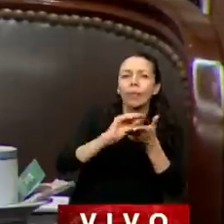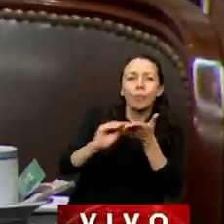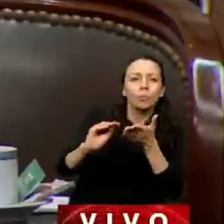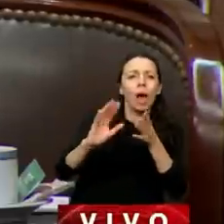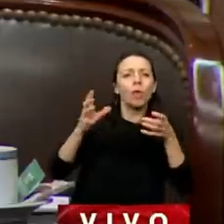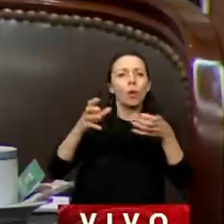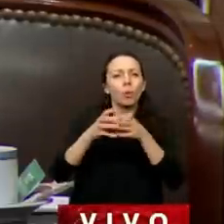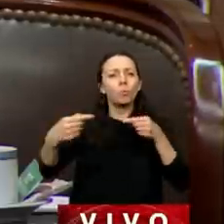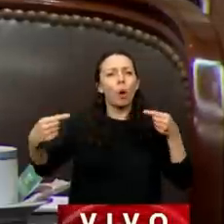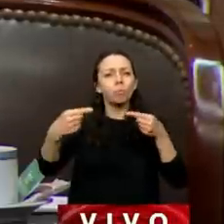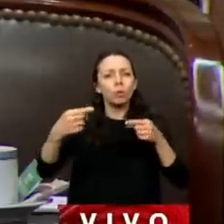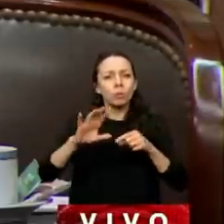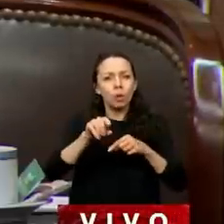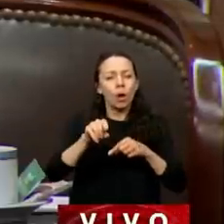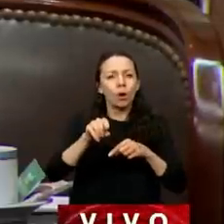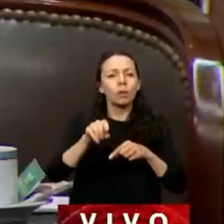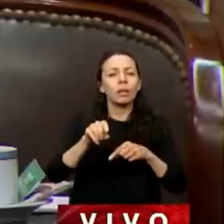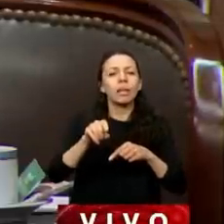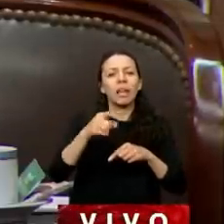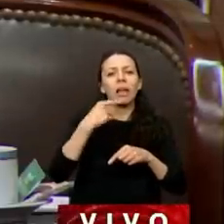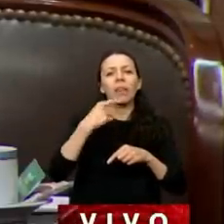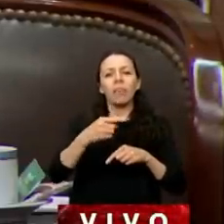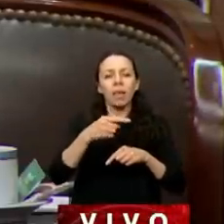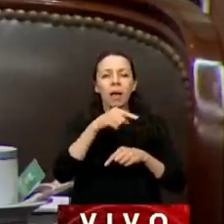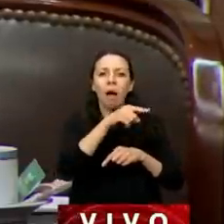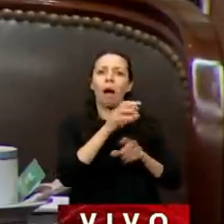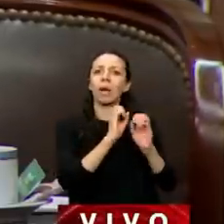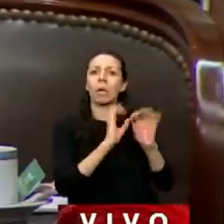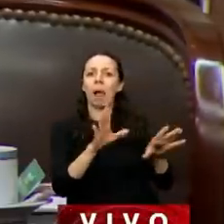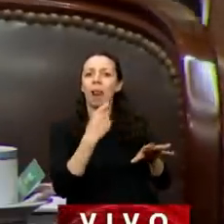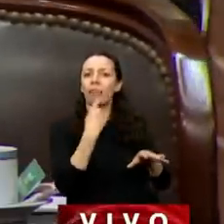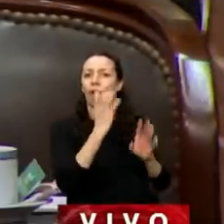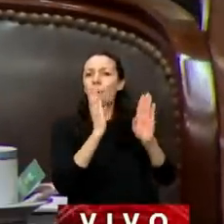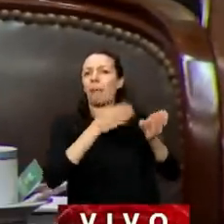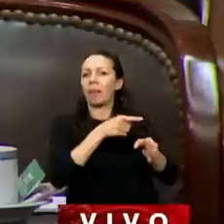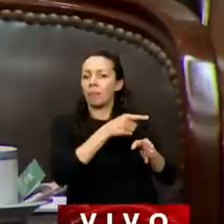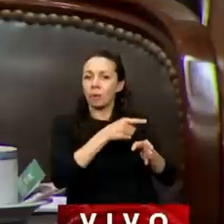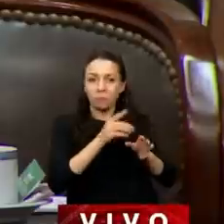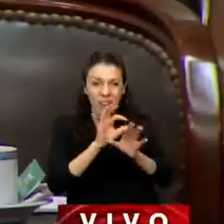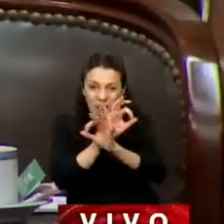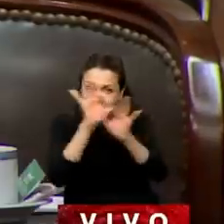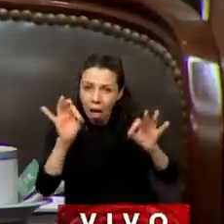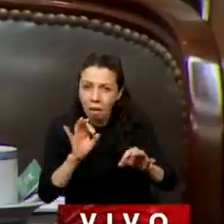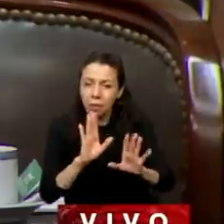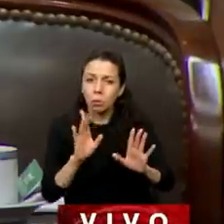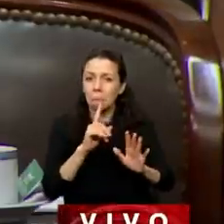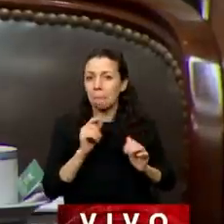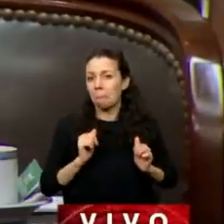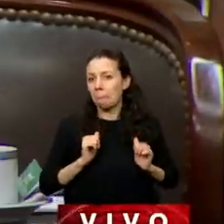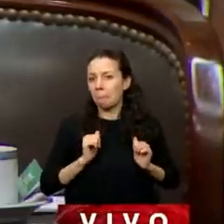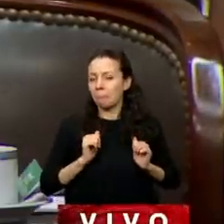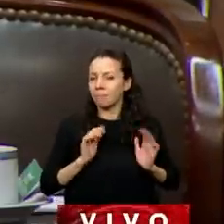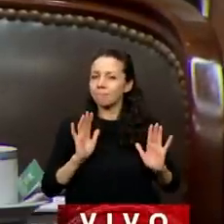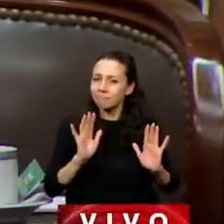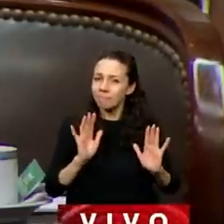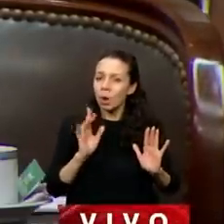oposición repudiando esas palabras, porque a ver, señora presidenta, las palabras